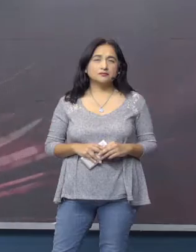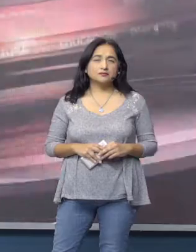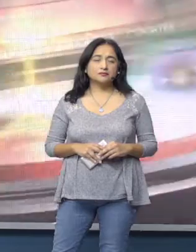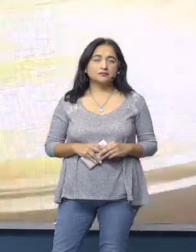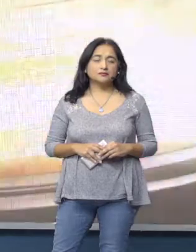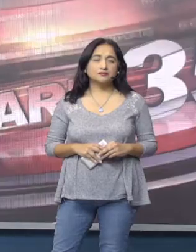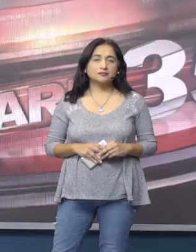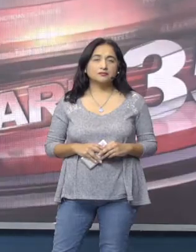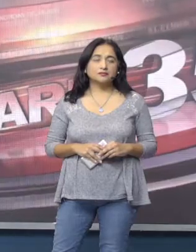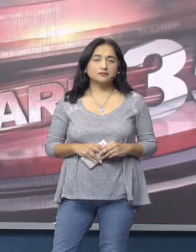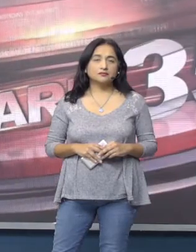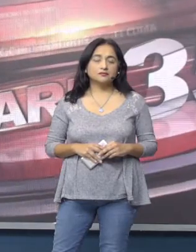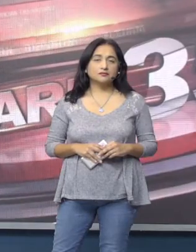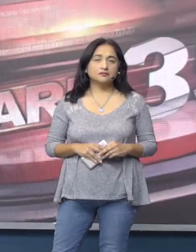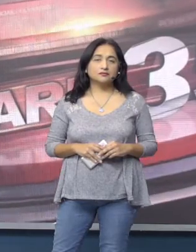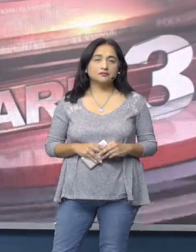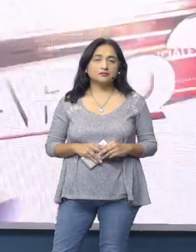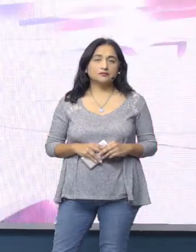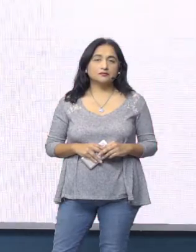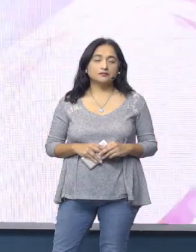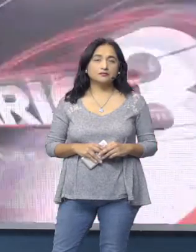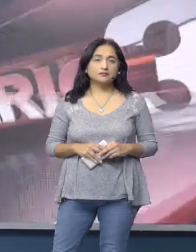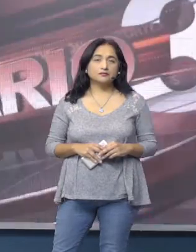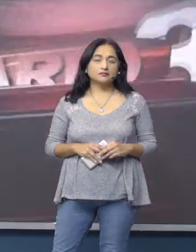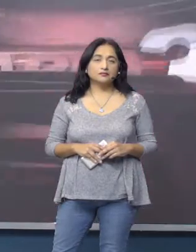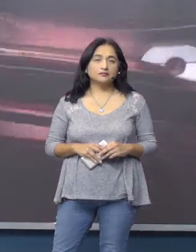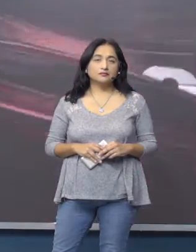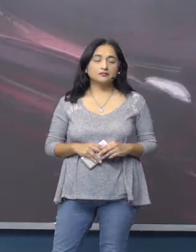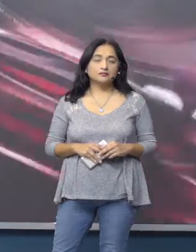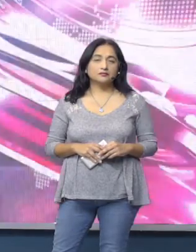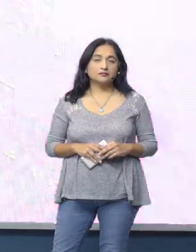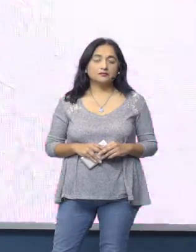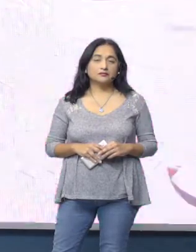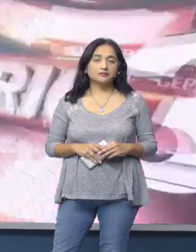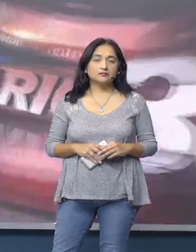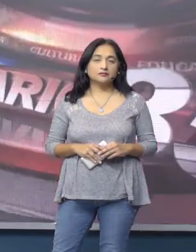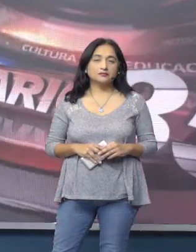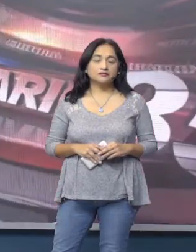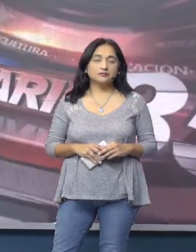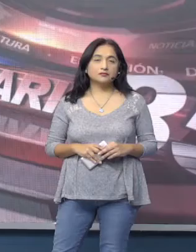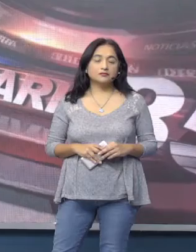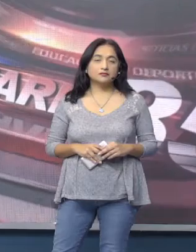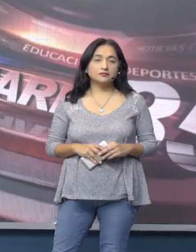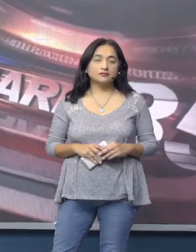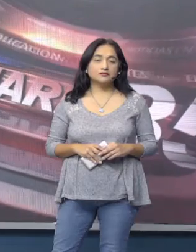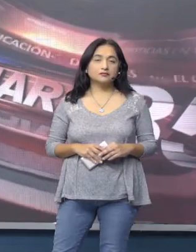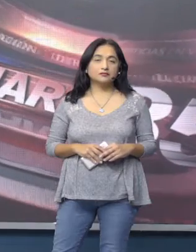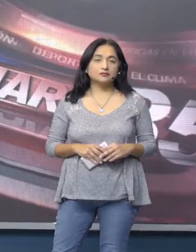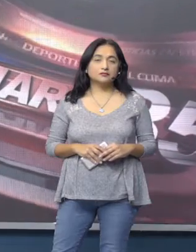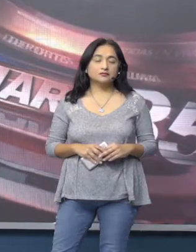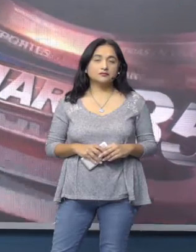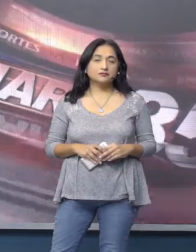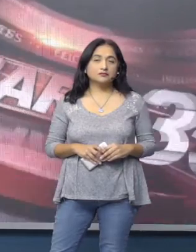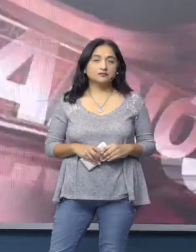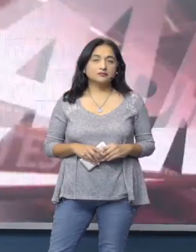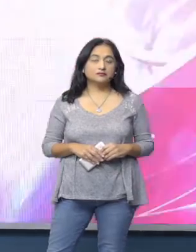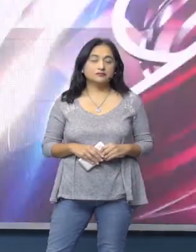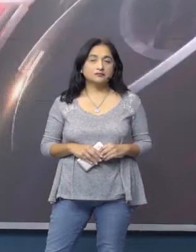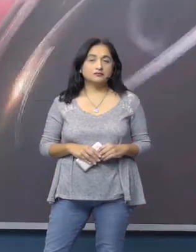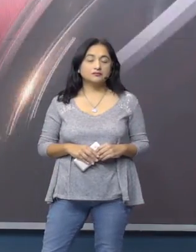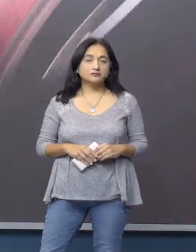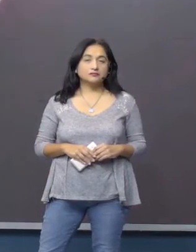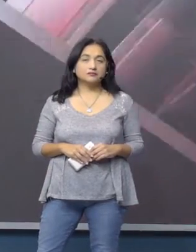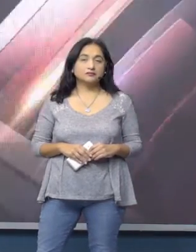poner en consideración análisis y consideraciones de los temas expuestos en el día de la